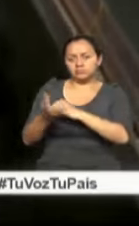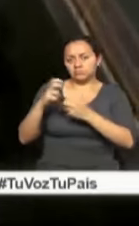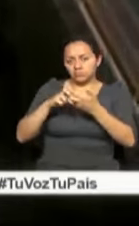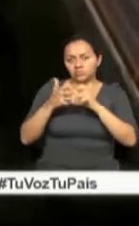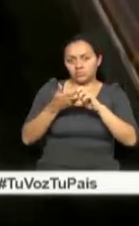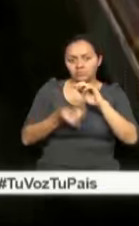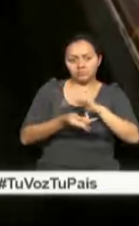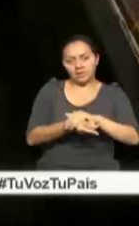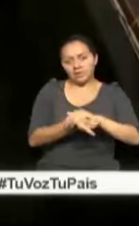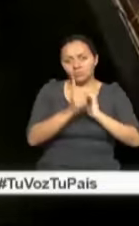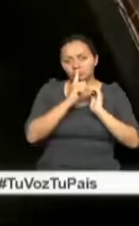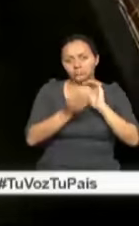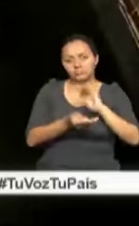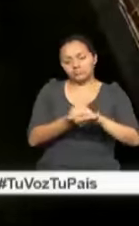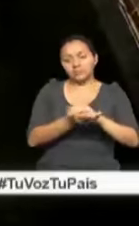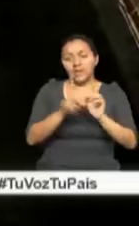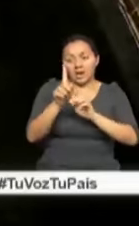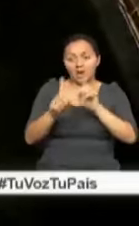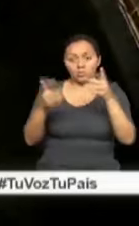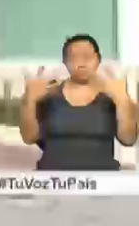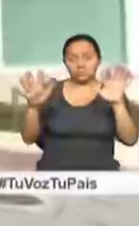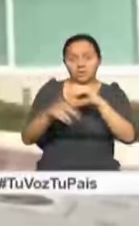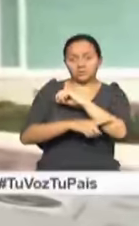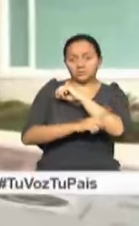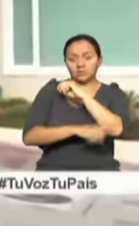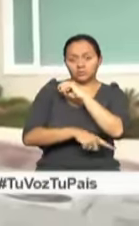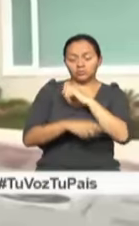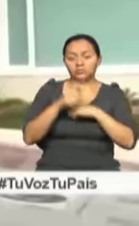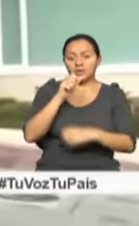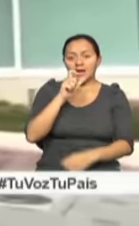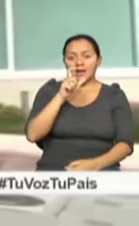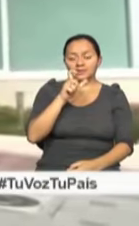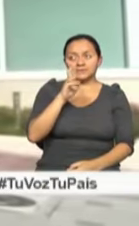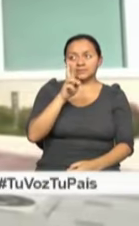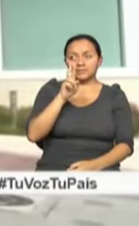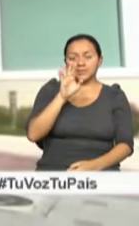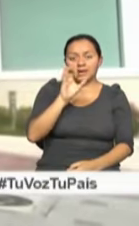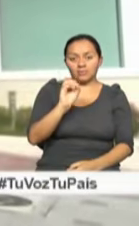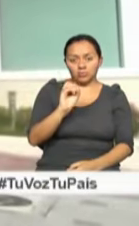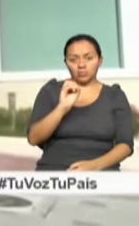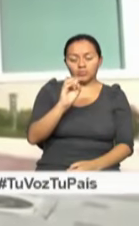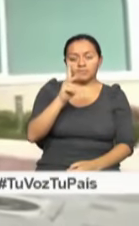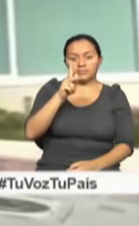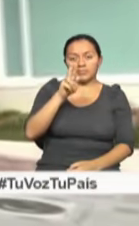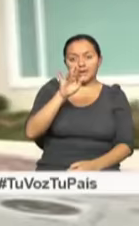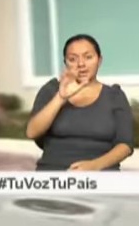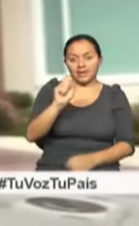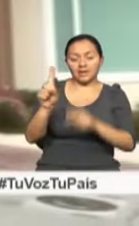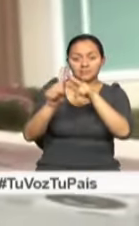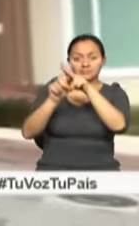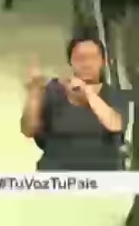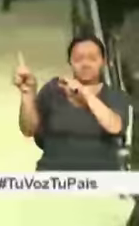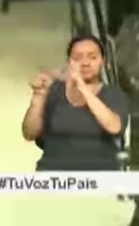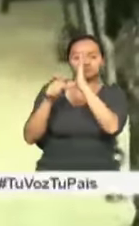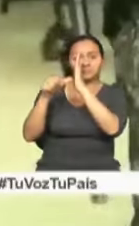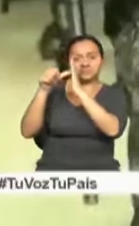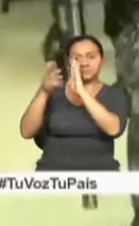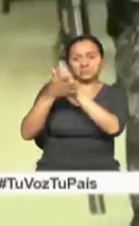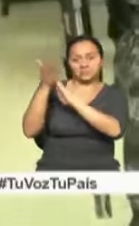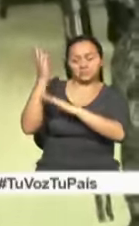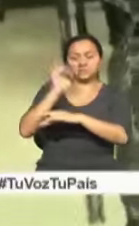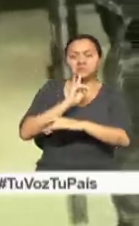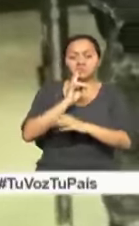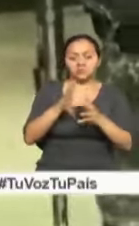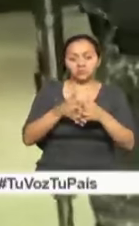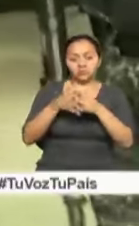de culpabilidad contra varios involucrados, entre ellos Alex Bravo, Carlos Pareja Yanuseli, que está prófugo del país, y varios de sus